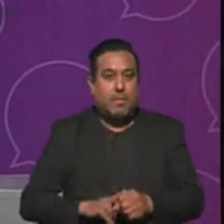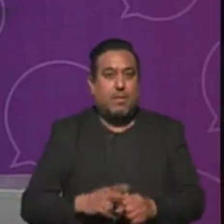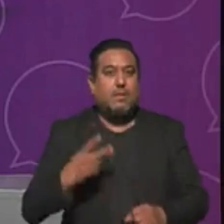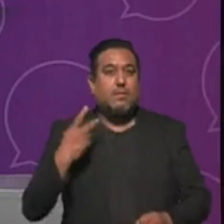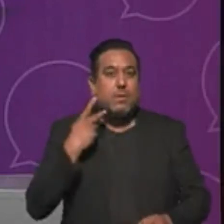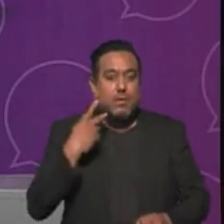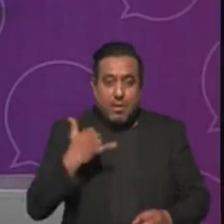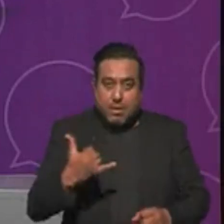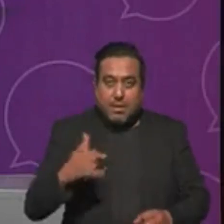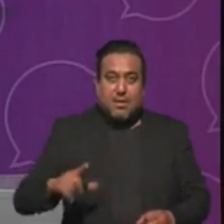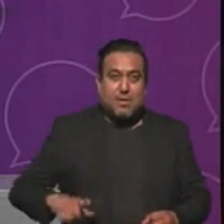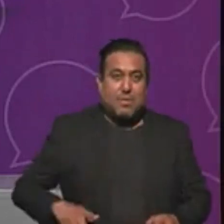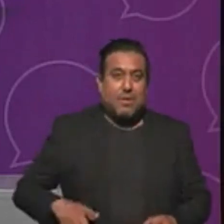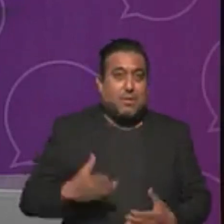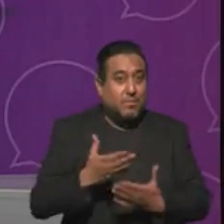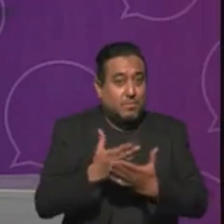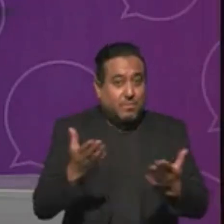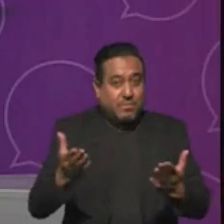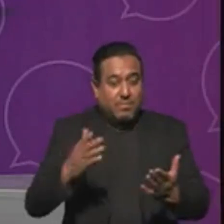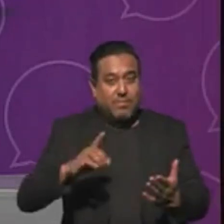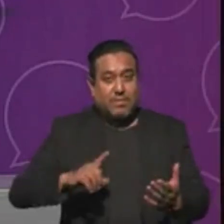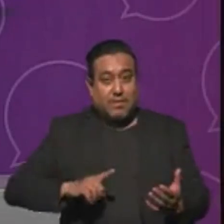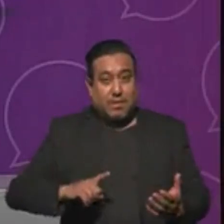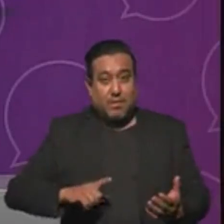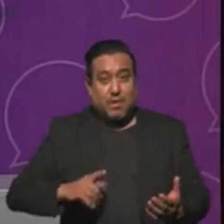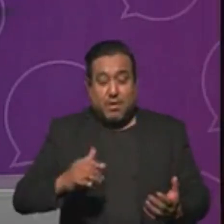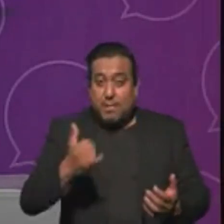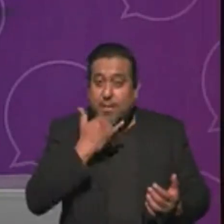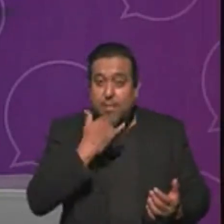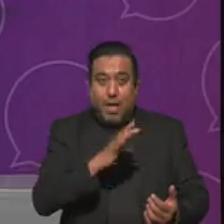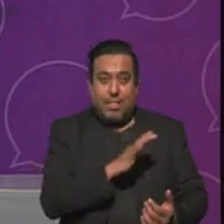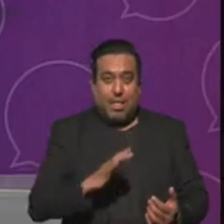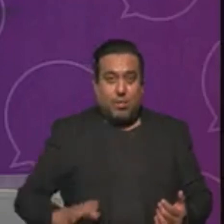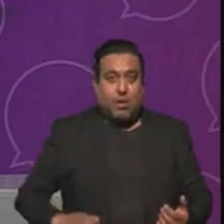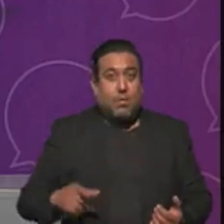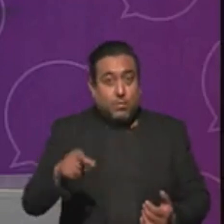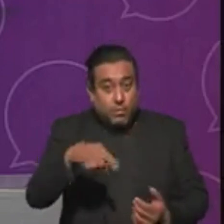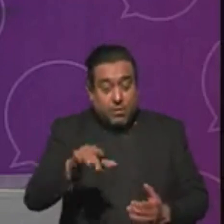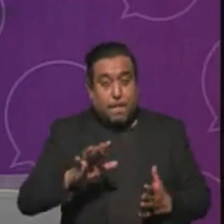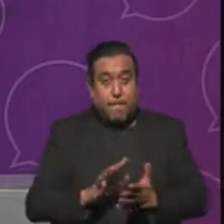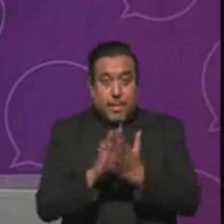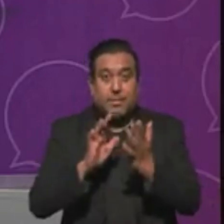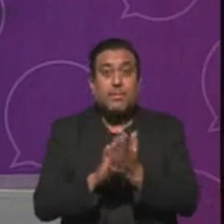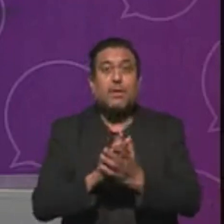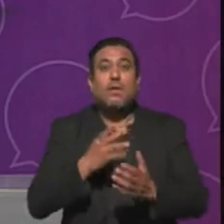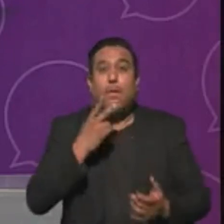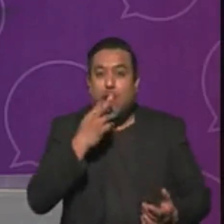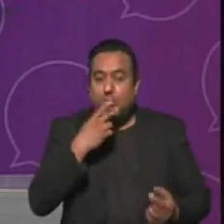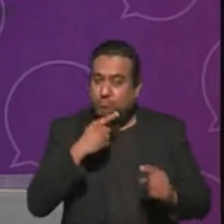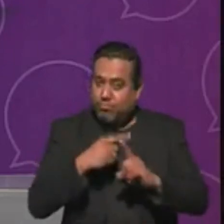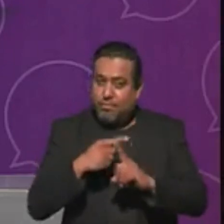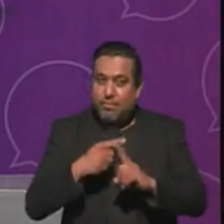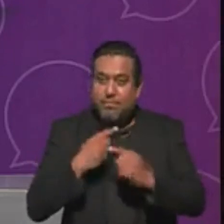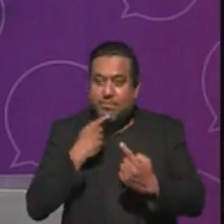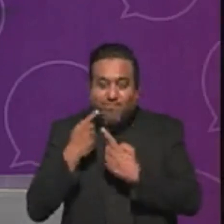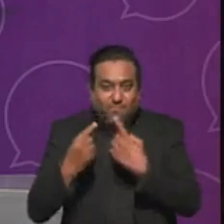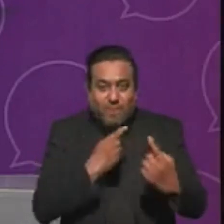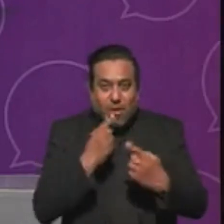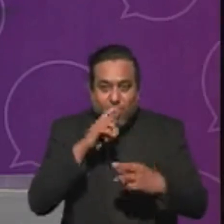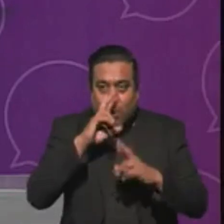y gobierno candidaturas les invitamos a participar de una manera constructiva a entablar un diálogo